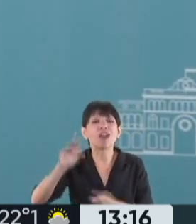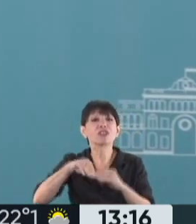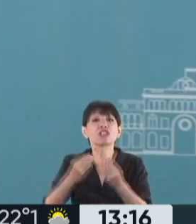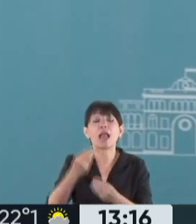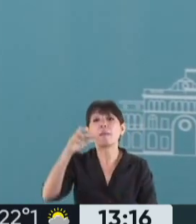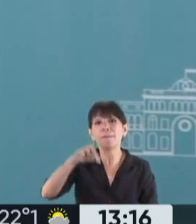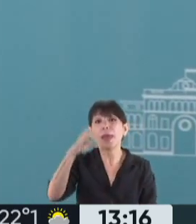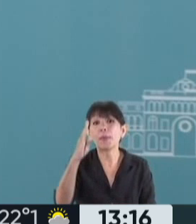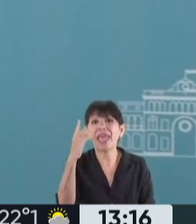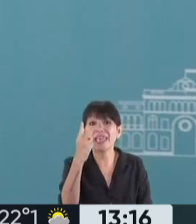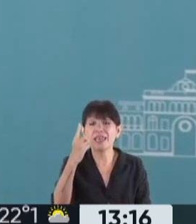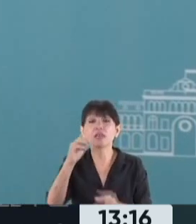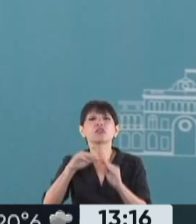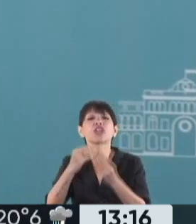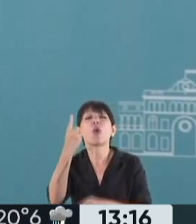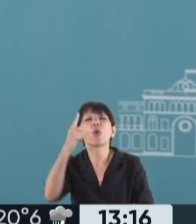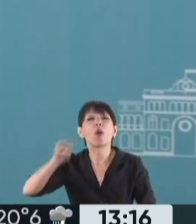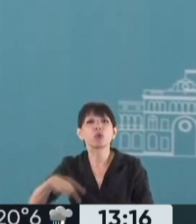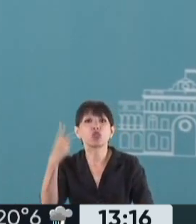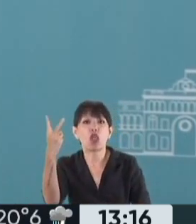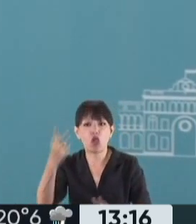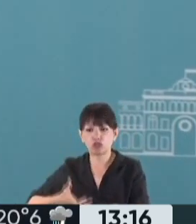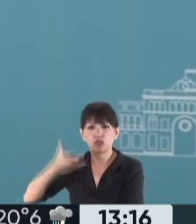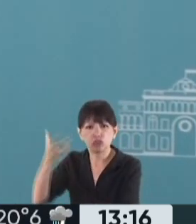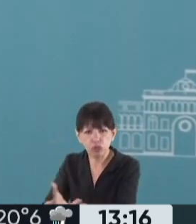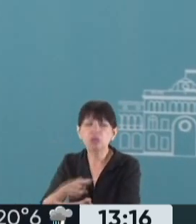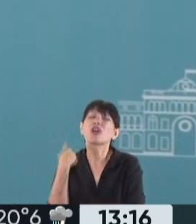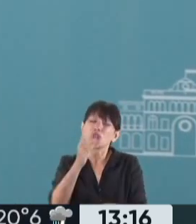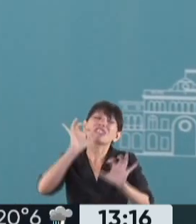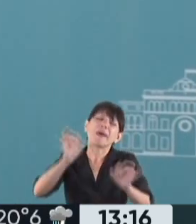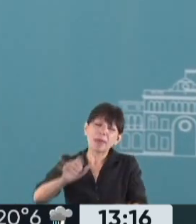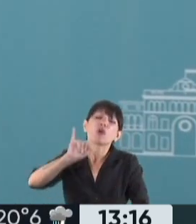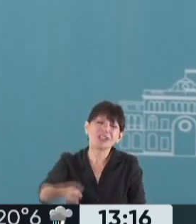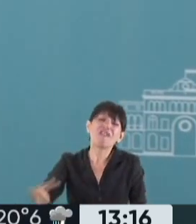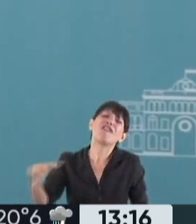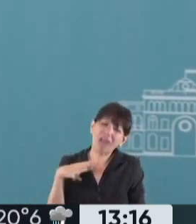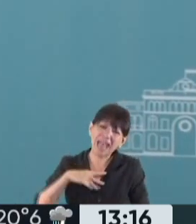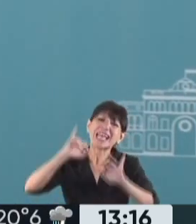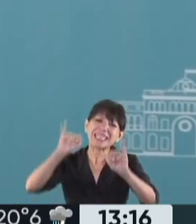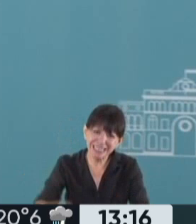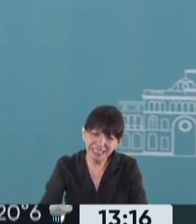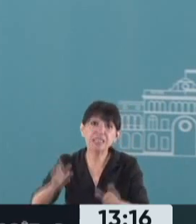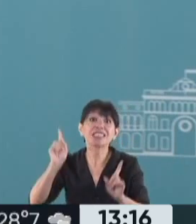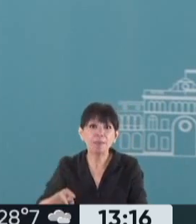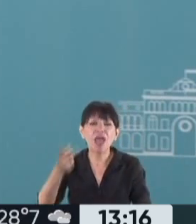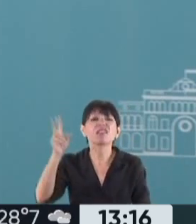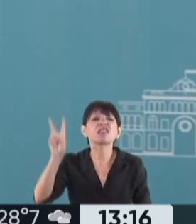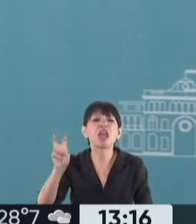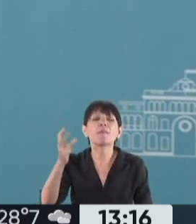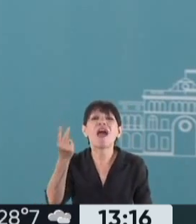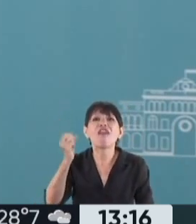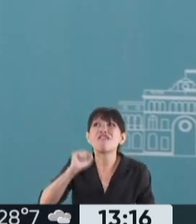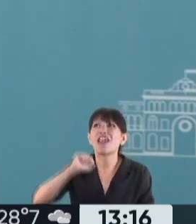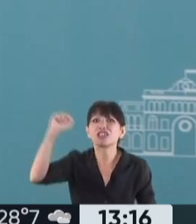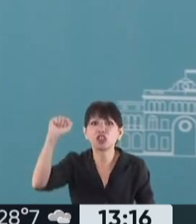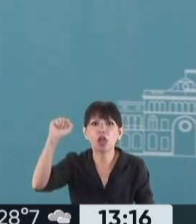1.2, con lo cual sabemos que falta muchísimo, sabemos que la inflación además licúa muchas veces todos esos